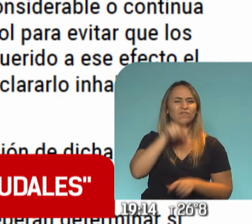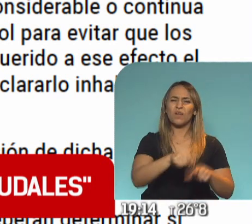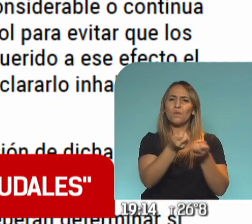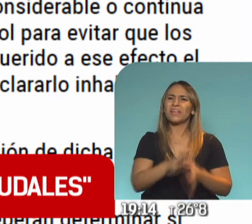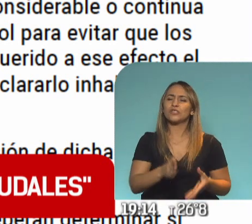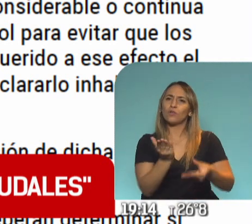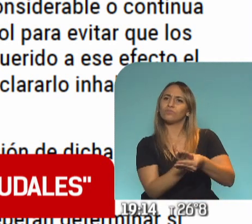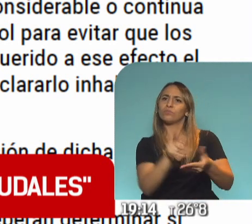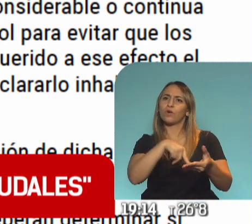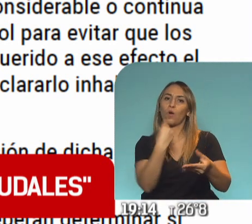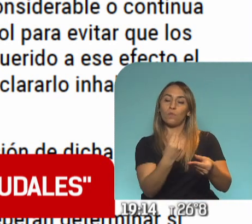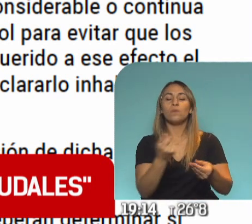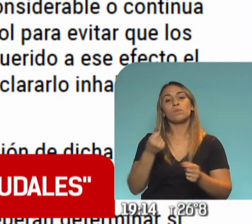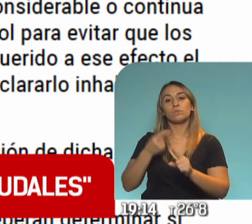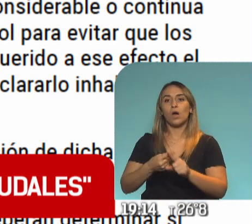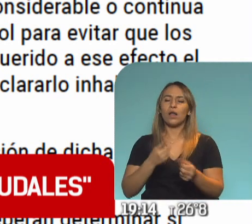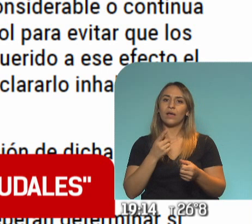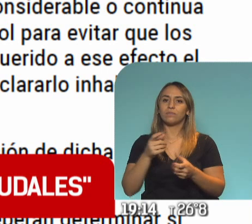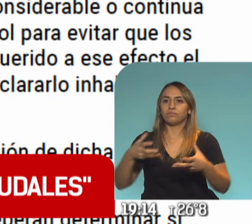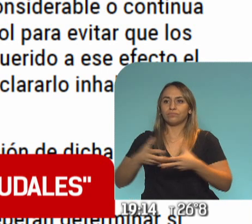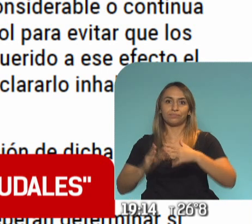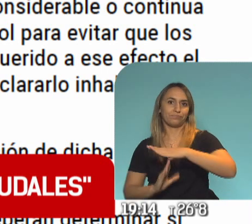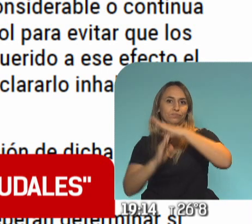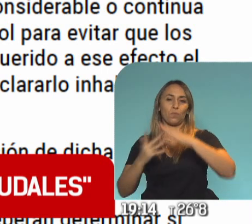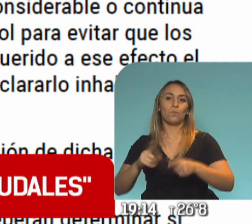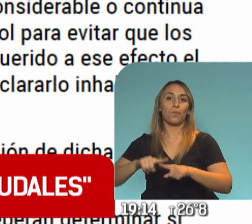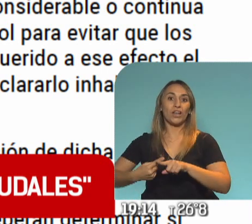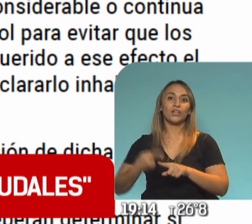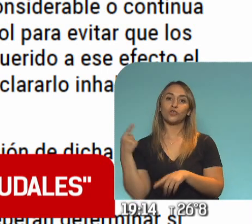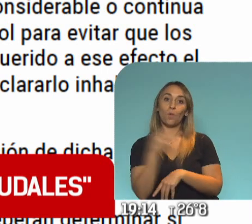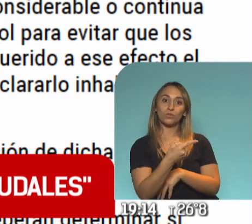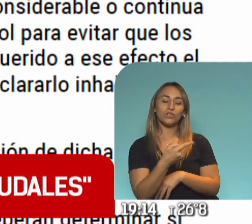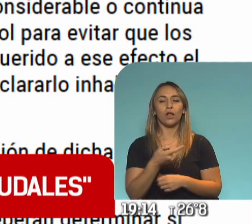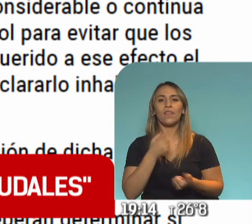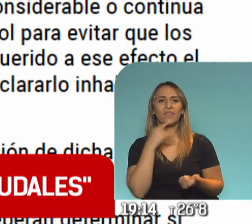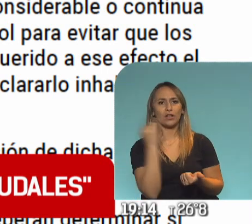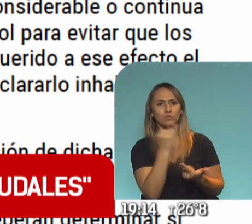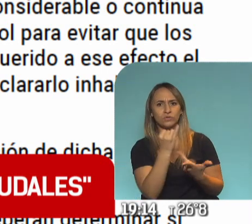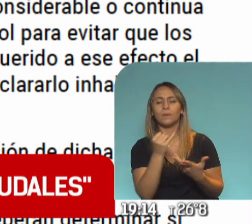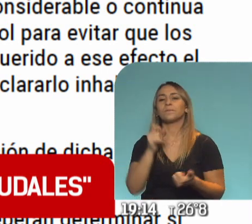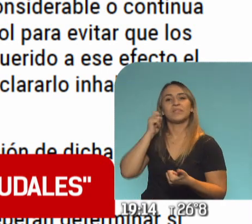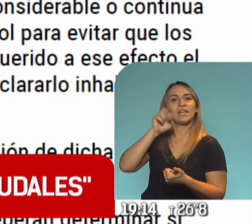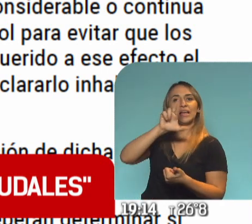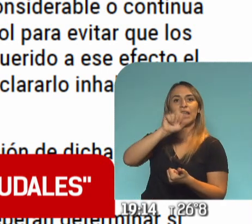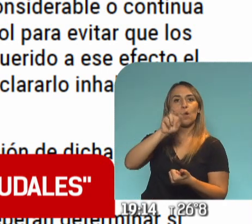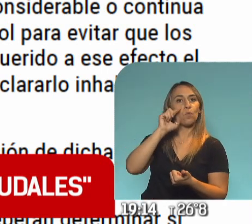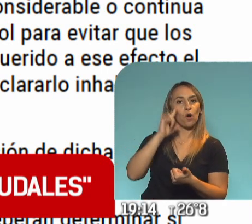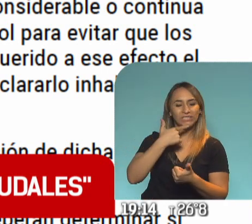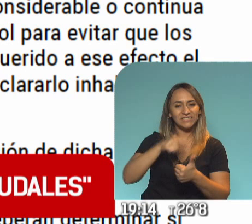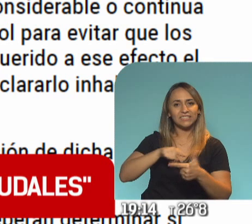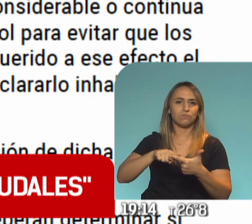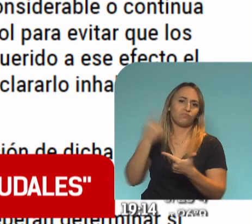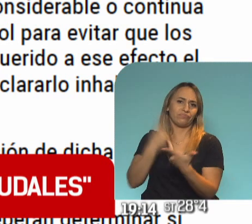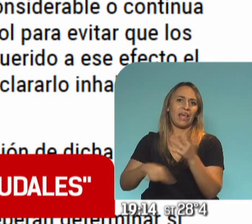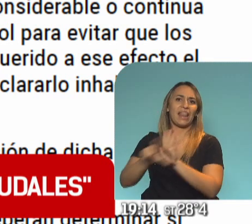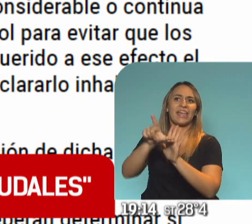la denuncia de una serie de dirigentes, en ese momento opositores, entre ellos Grabois y una serie de